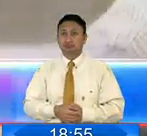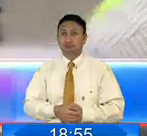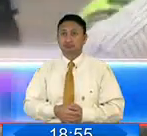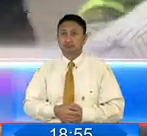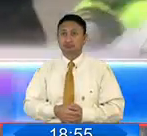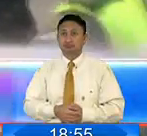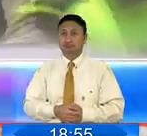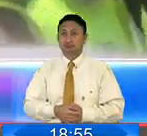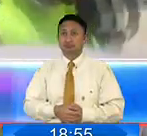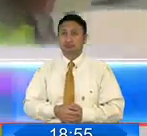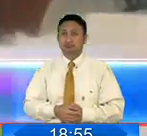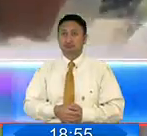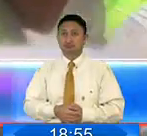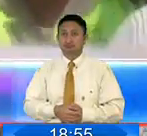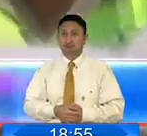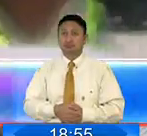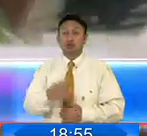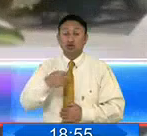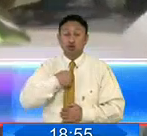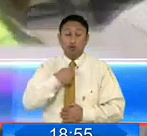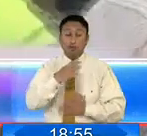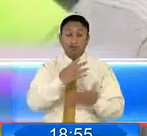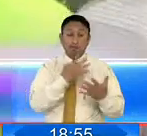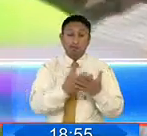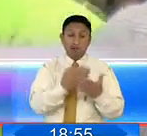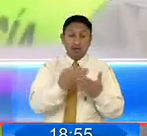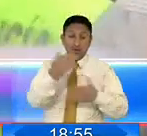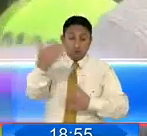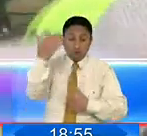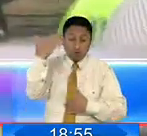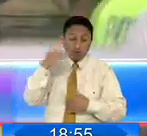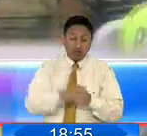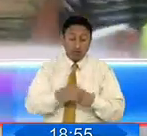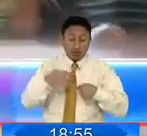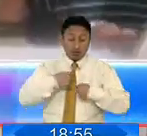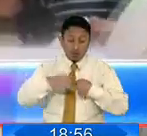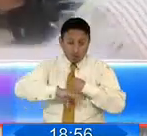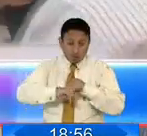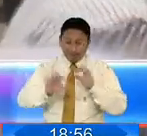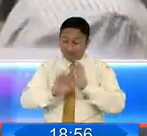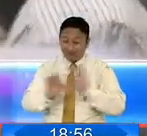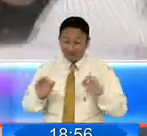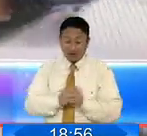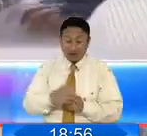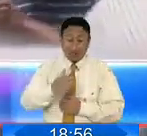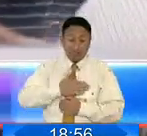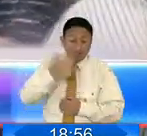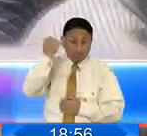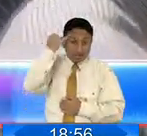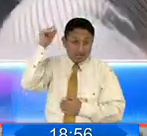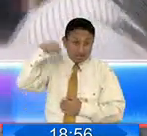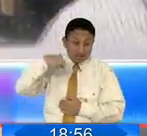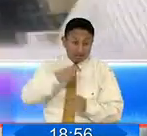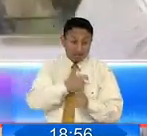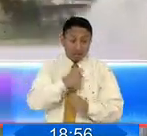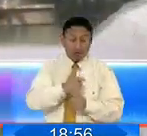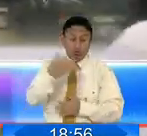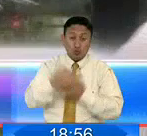me voy preso por mis ideas. Soy un preso de conciencia, eso es lo que sucede. Es una justicia corrupta que me está